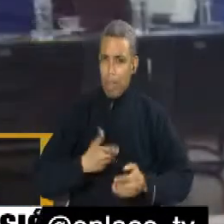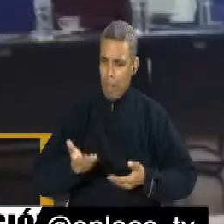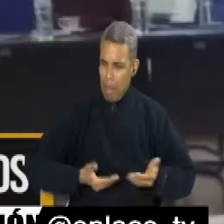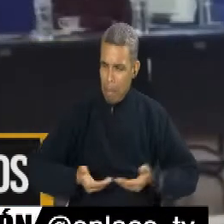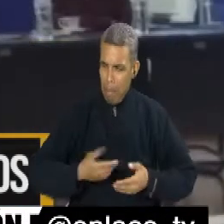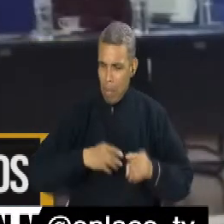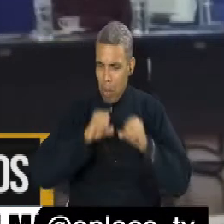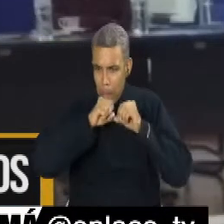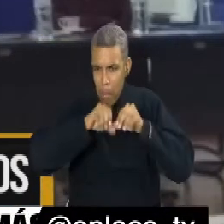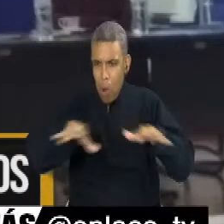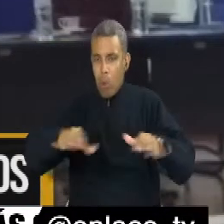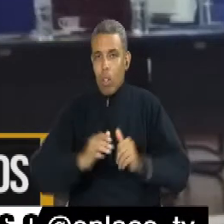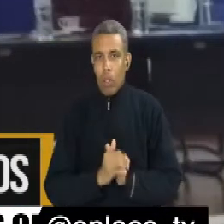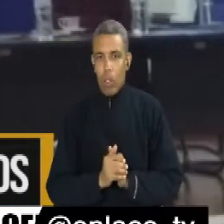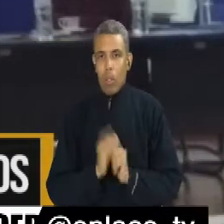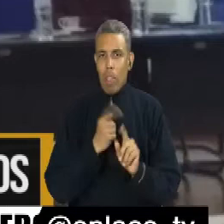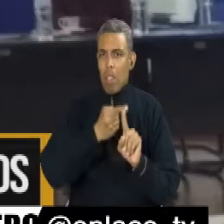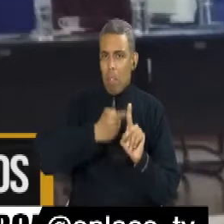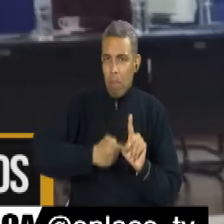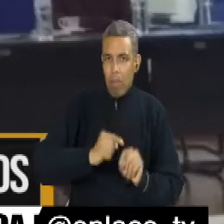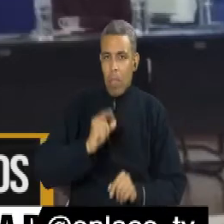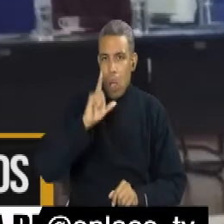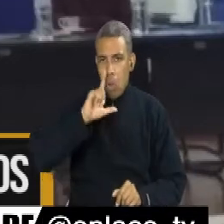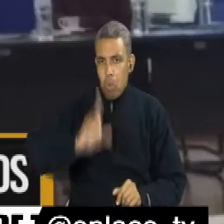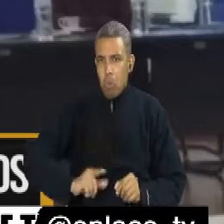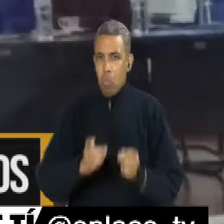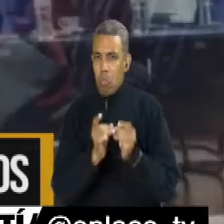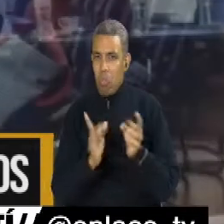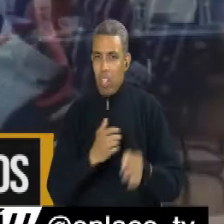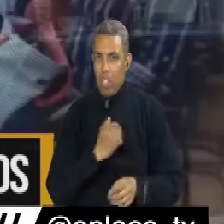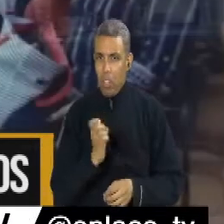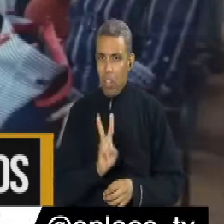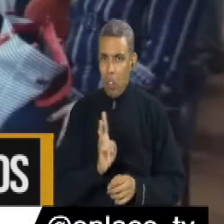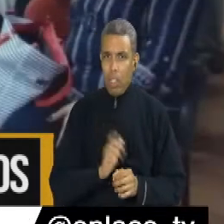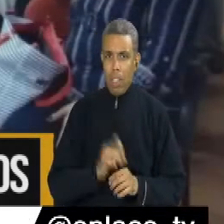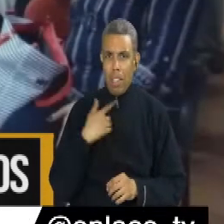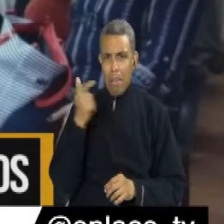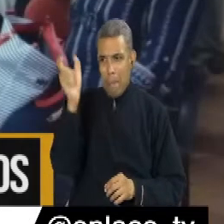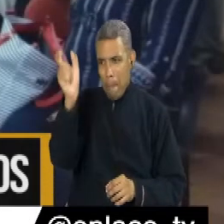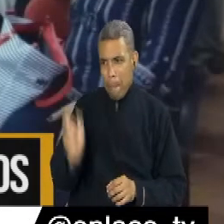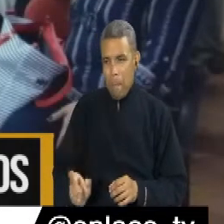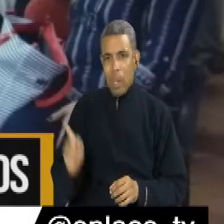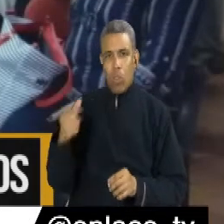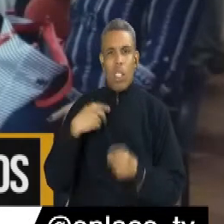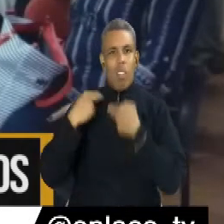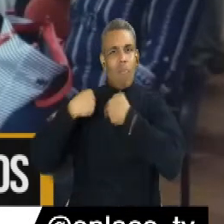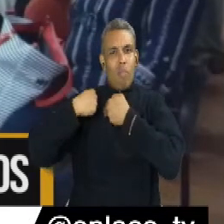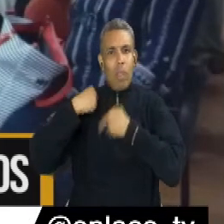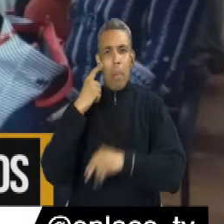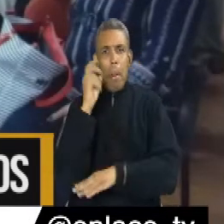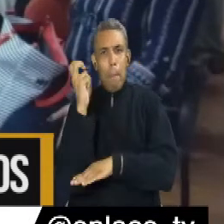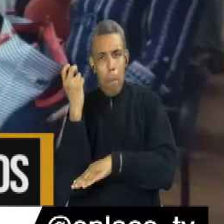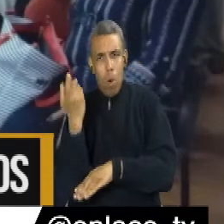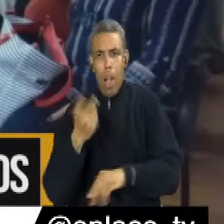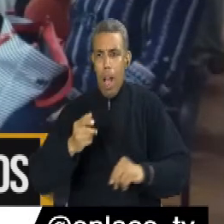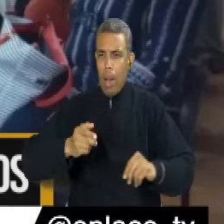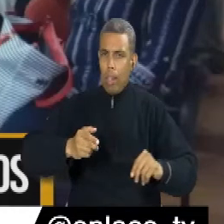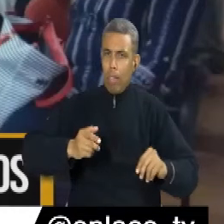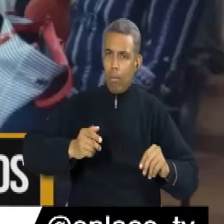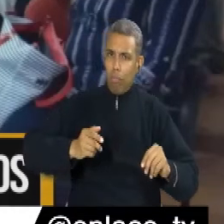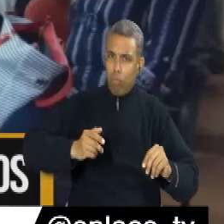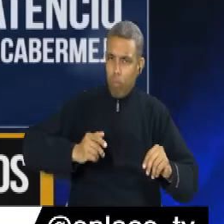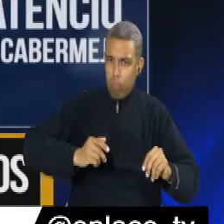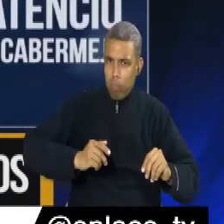11 de julio como el Día Nacional del Usuario y del Vocal de Control de Servicios. Por ello, hoy en Bucaramanga se dan cita los vocales de servicio de